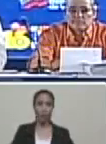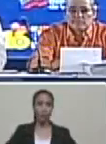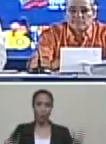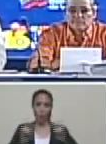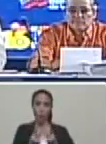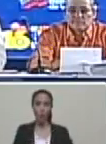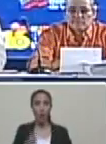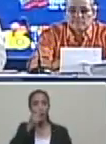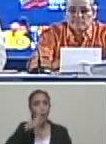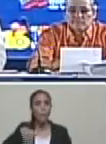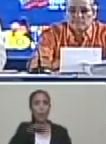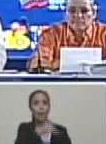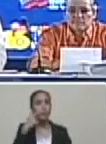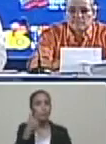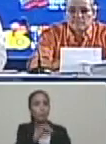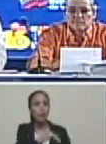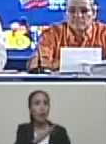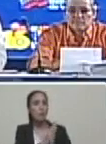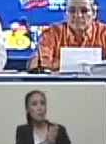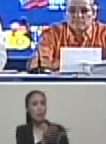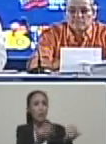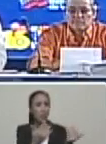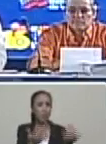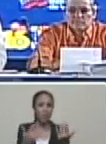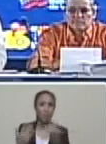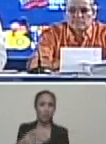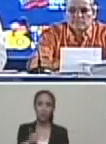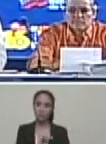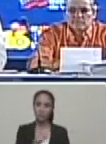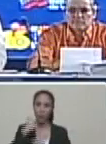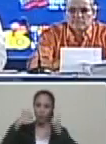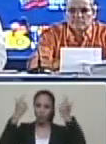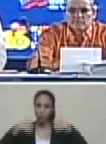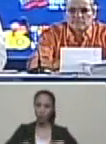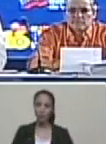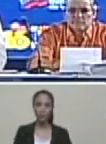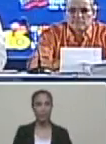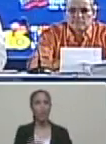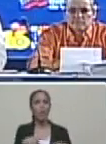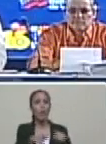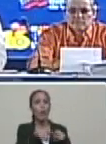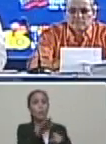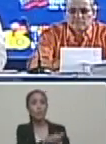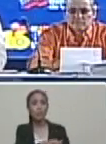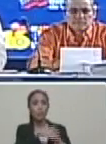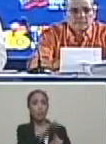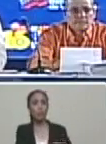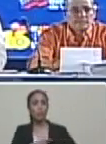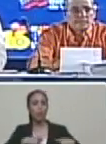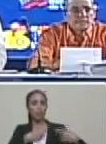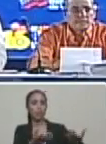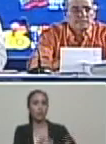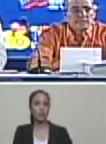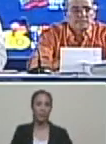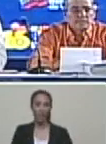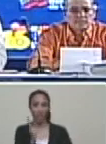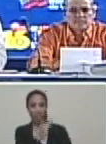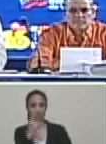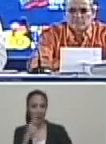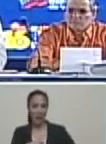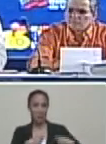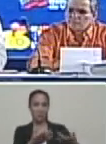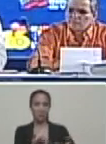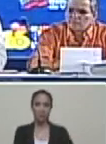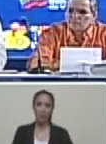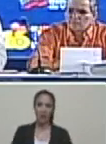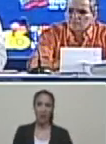Nuestro pueblo tiene sus valores. No somos mendigos de nadie. Para que se nos trate como mendigos. Y se mande una carne podrida, una comida